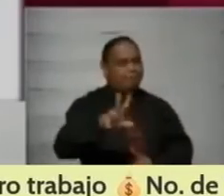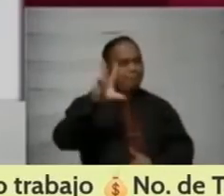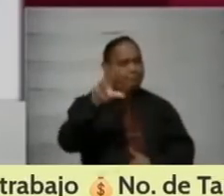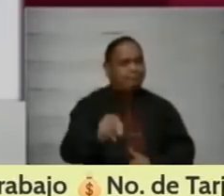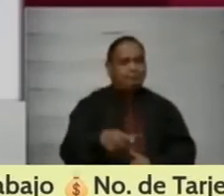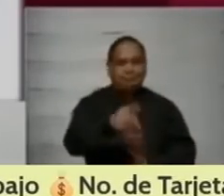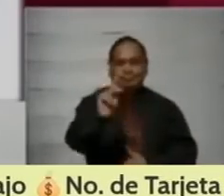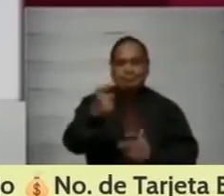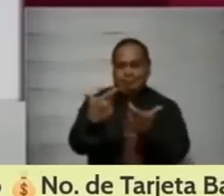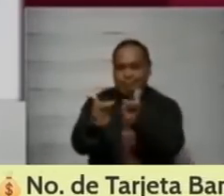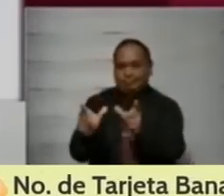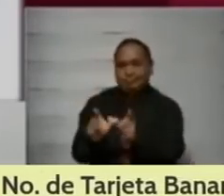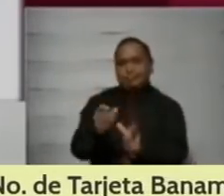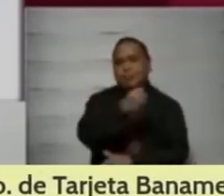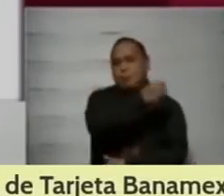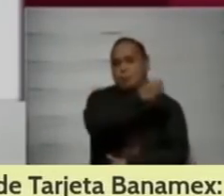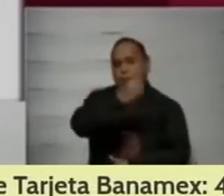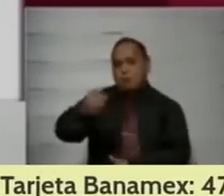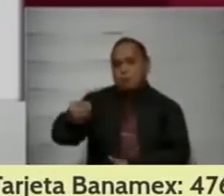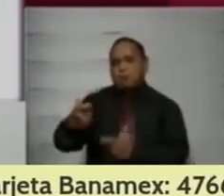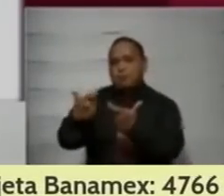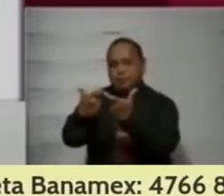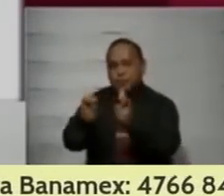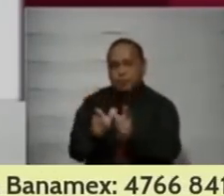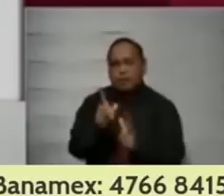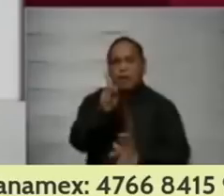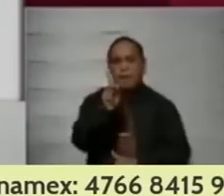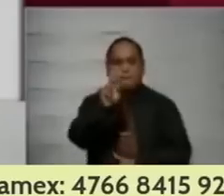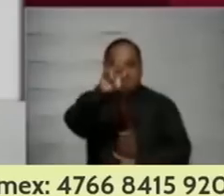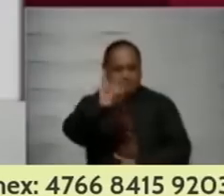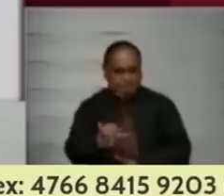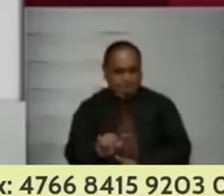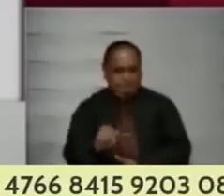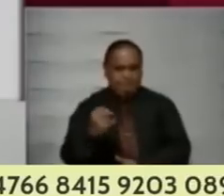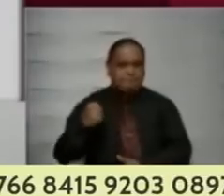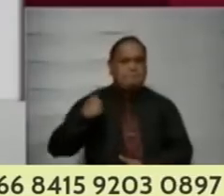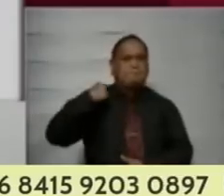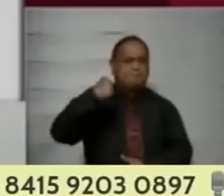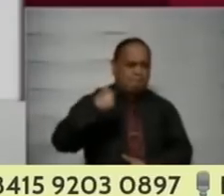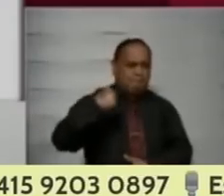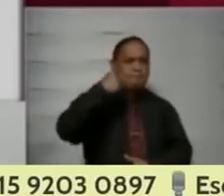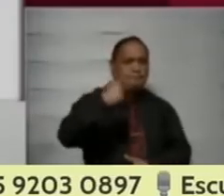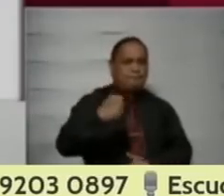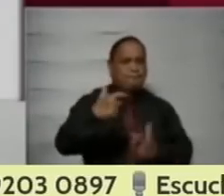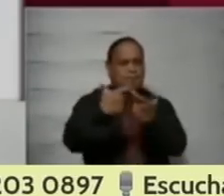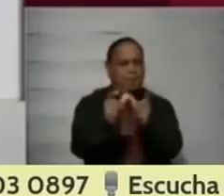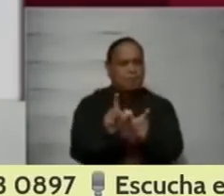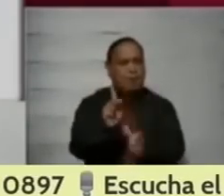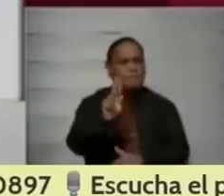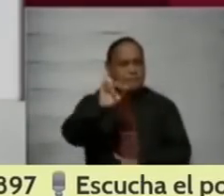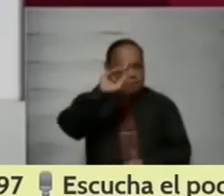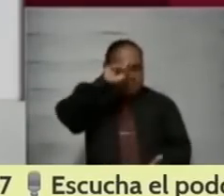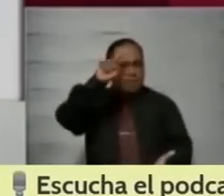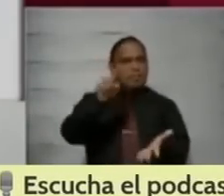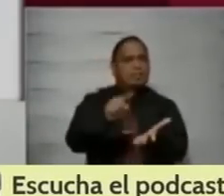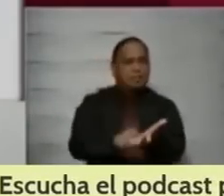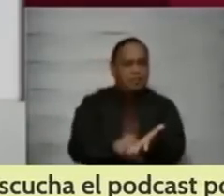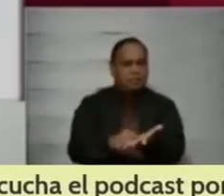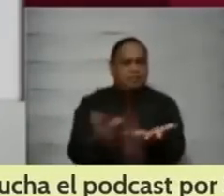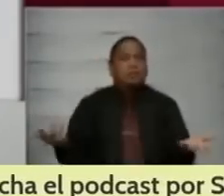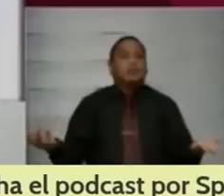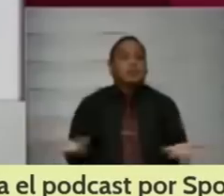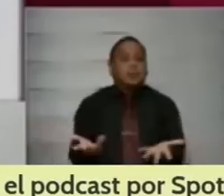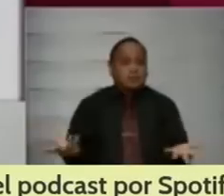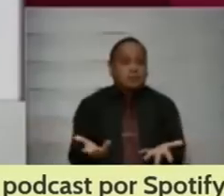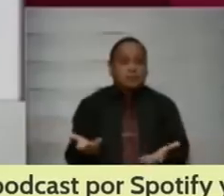se tienen que organizar porque también hay priistas que pues defienden, que creen en su partido, ¿no? Y pues háganlo porque la